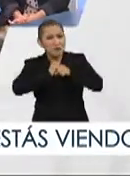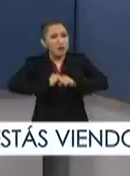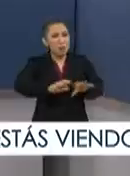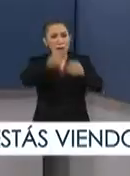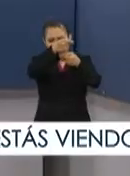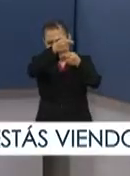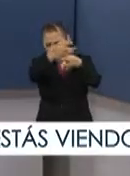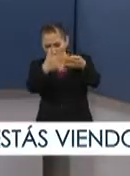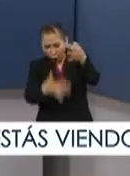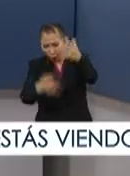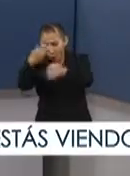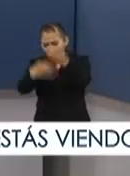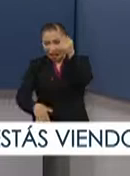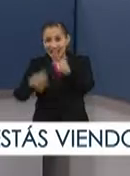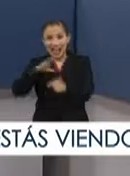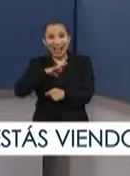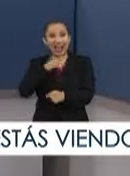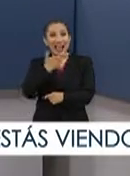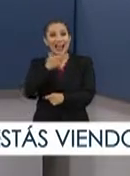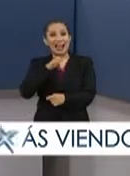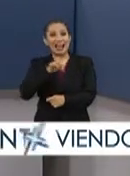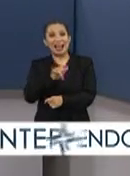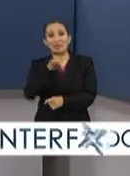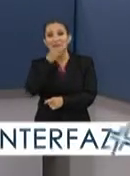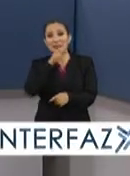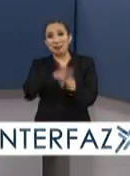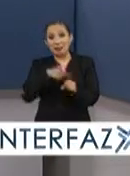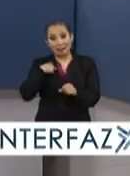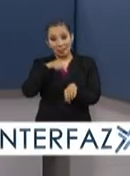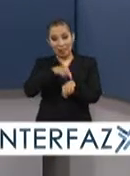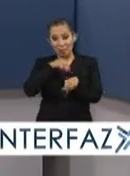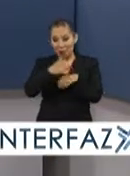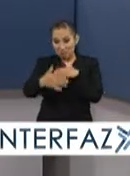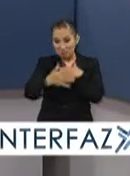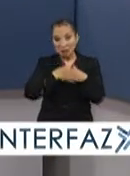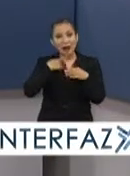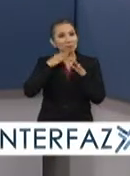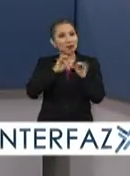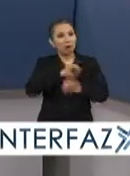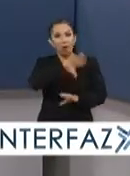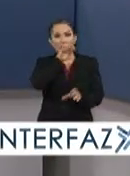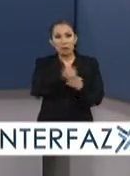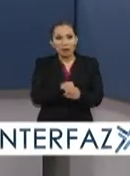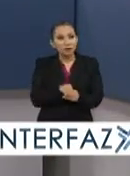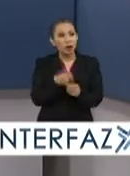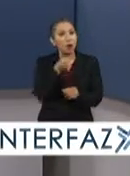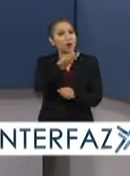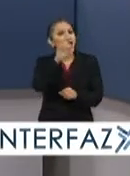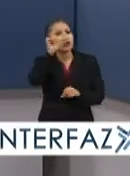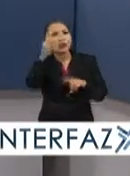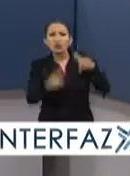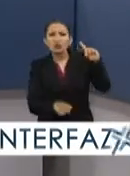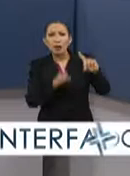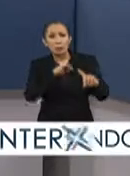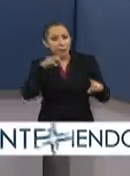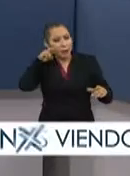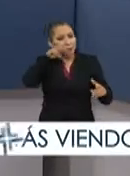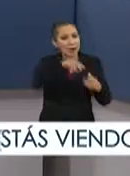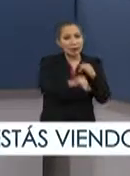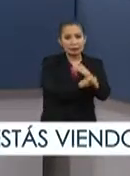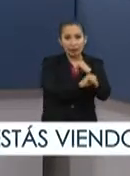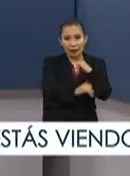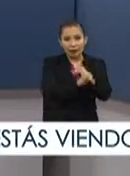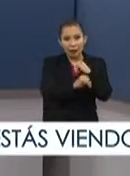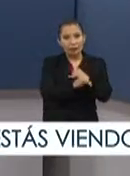esta información sobre el Hey Festival. Afortunadamente nos dio tiempo de que nos explicaras todo. Cualquier otra duda pueden entrar a la